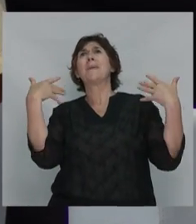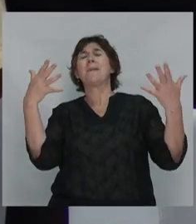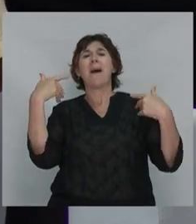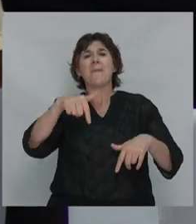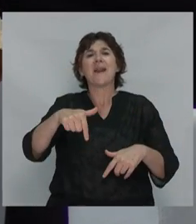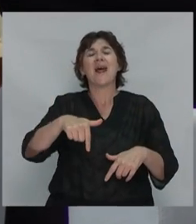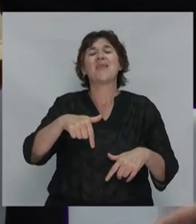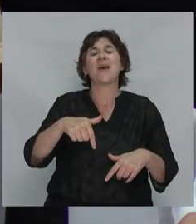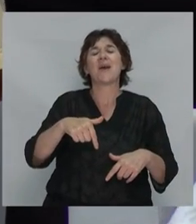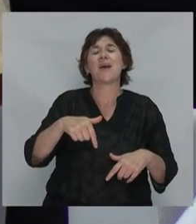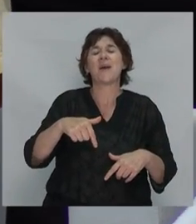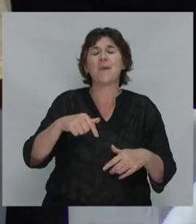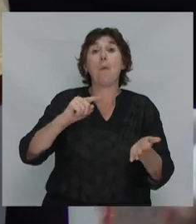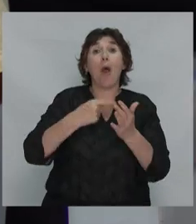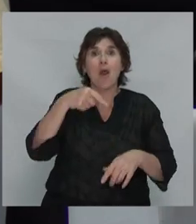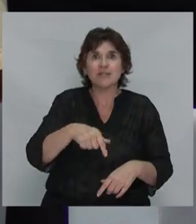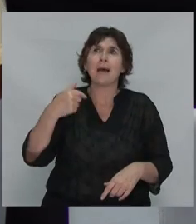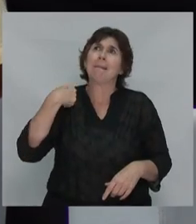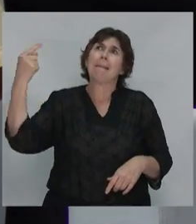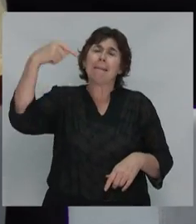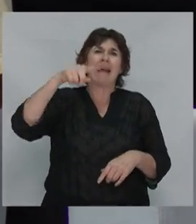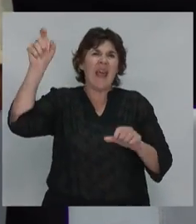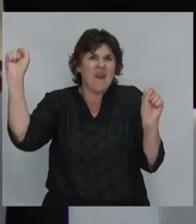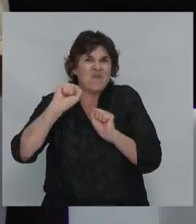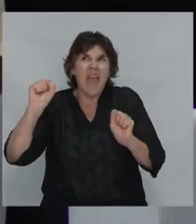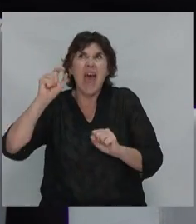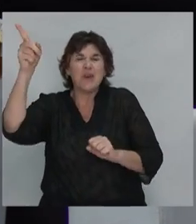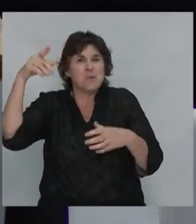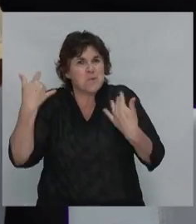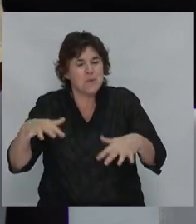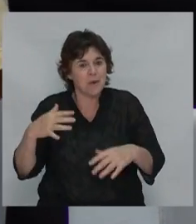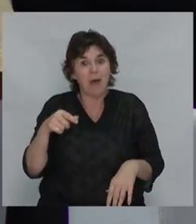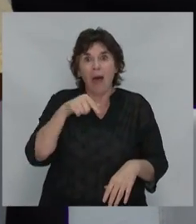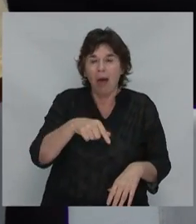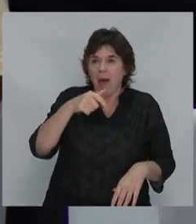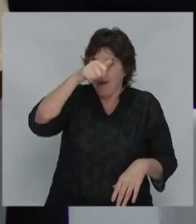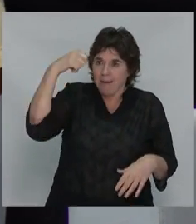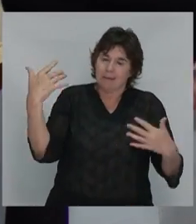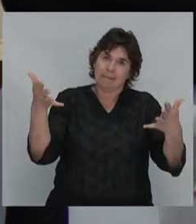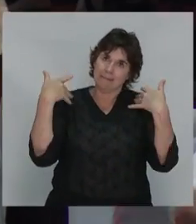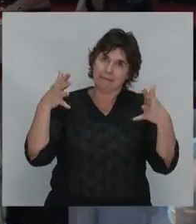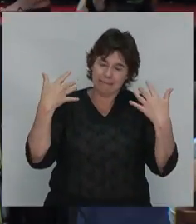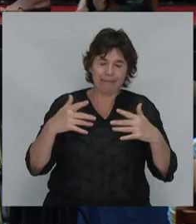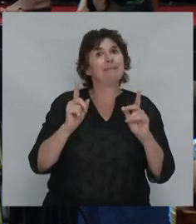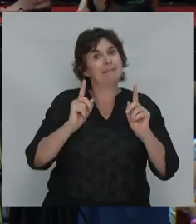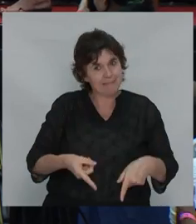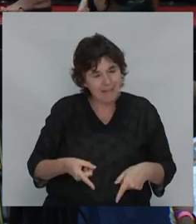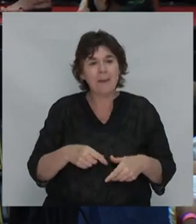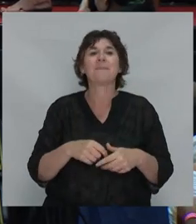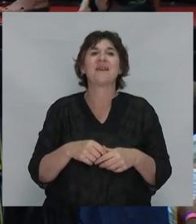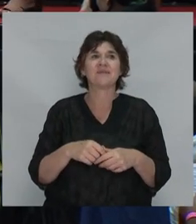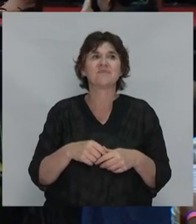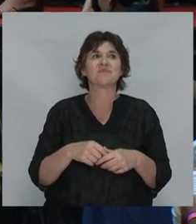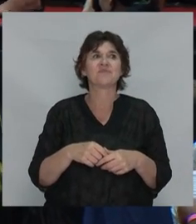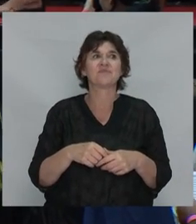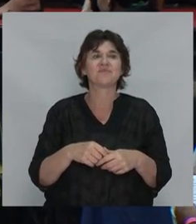justo del invierno de finlandia que empieza a ser un poco más duro pero aquí es duro también el calor entonces estoy muy agradecido